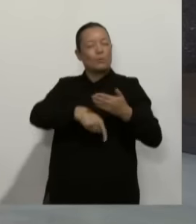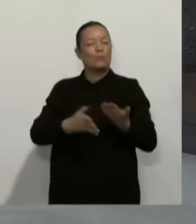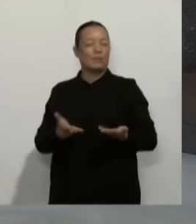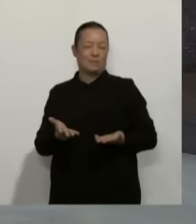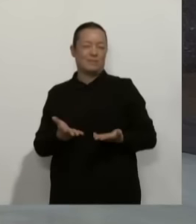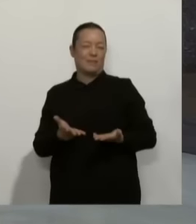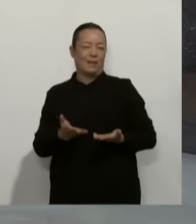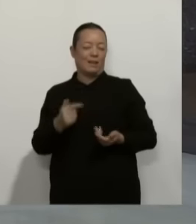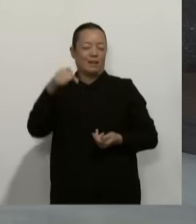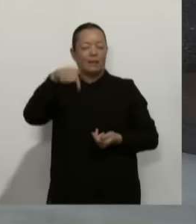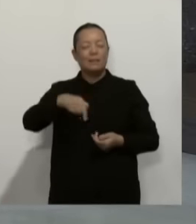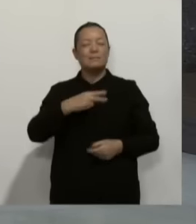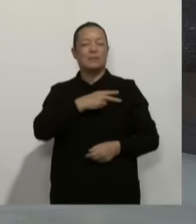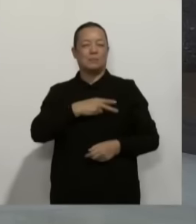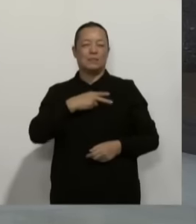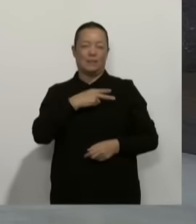un poquito